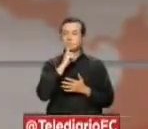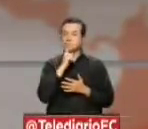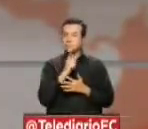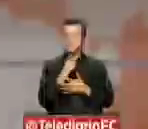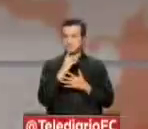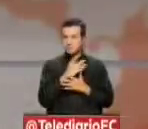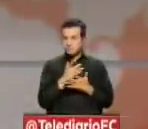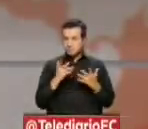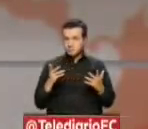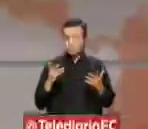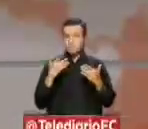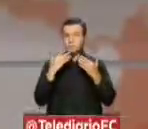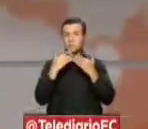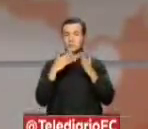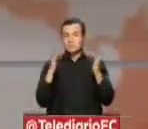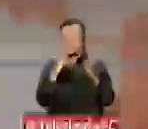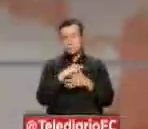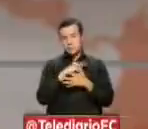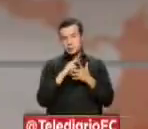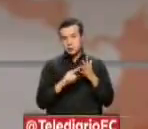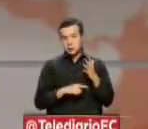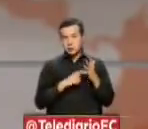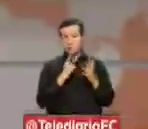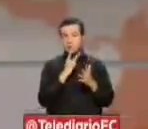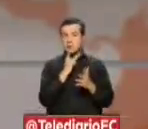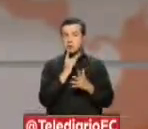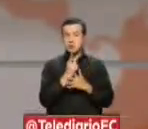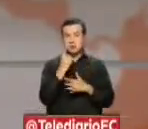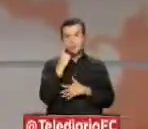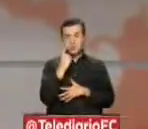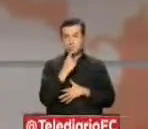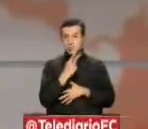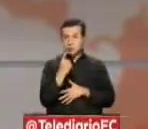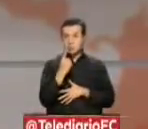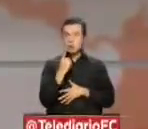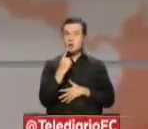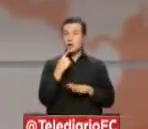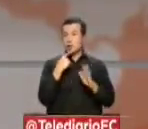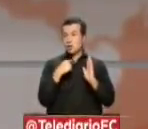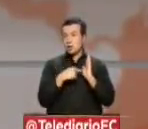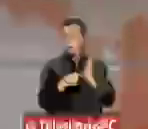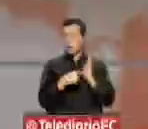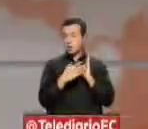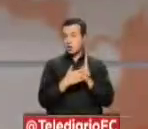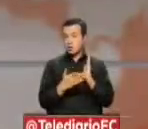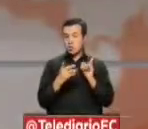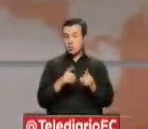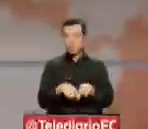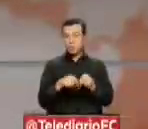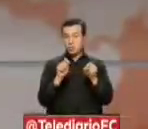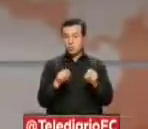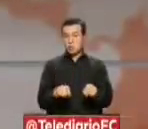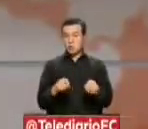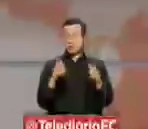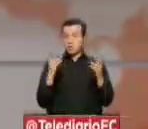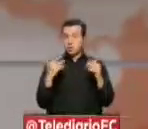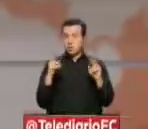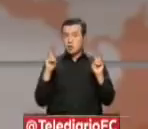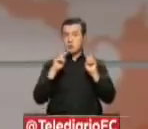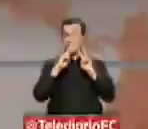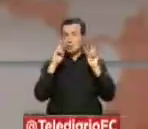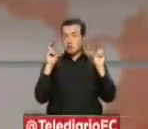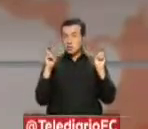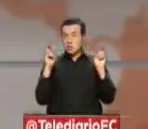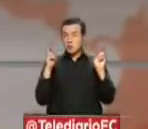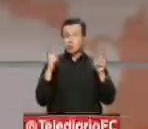señala, abran las posibilidades enormes que se tiene. Hay un ejemplo, son los convenios que hemos firmado en materia de